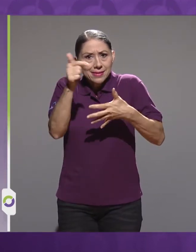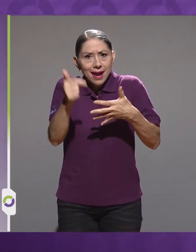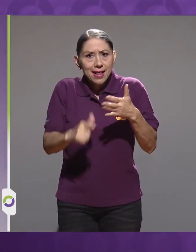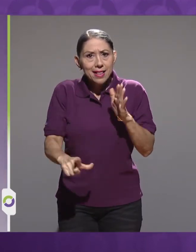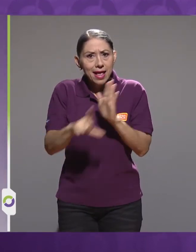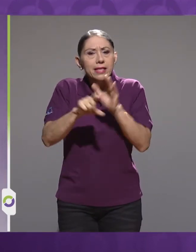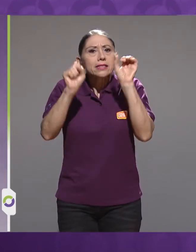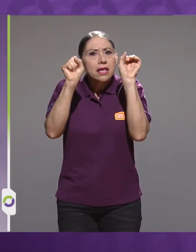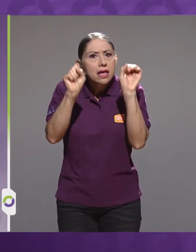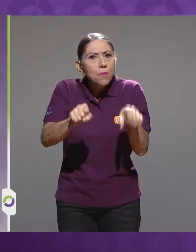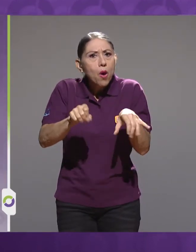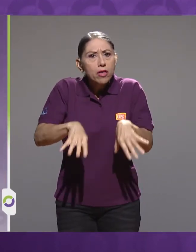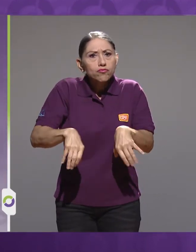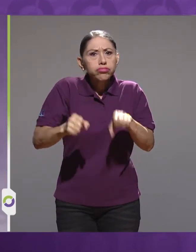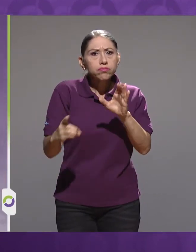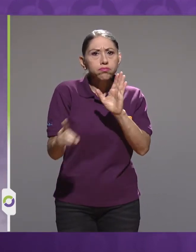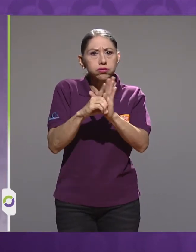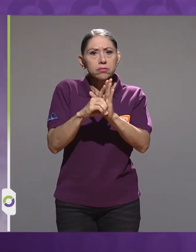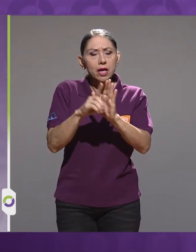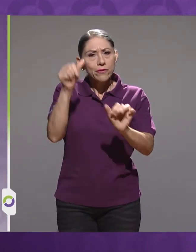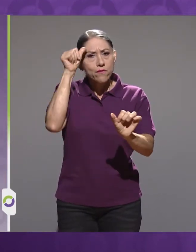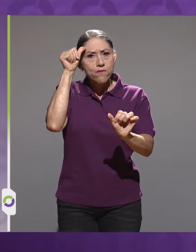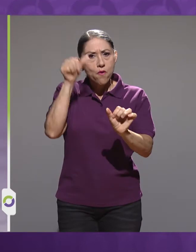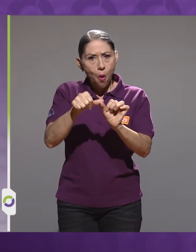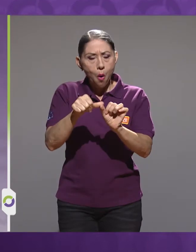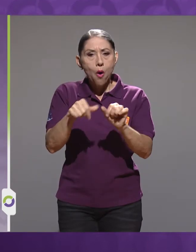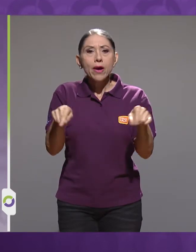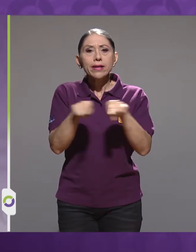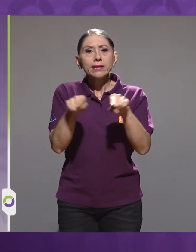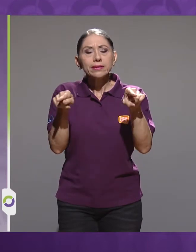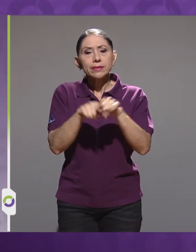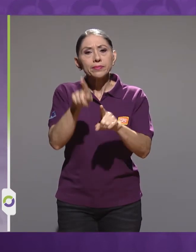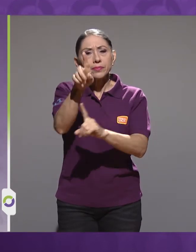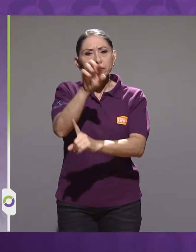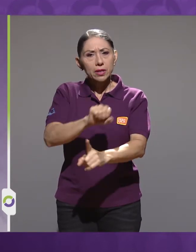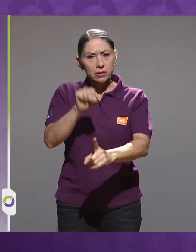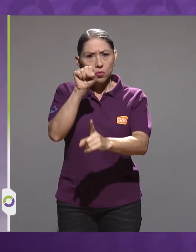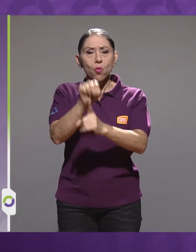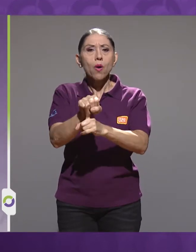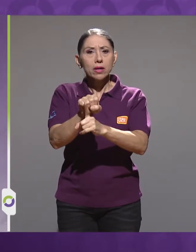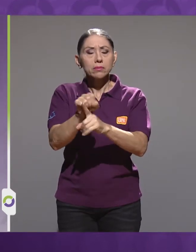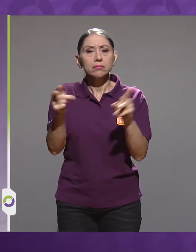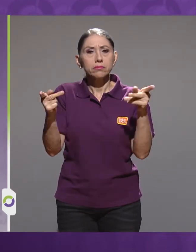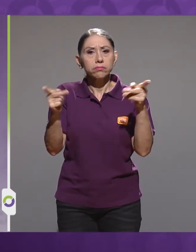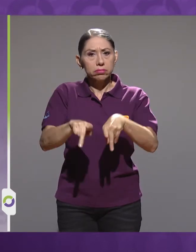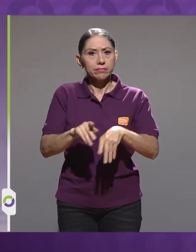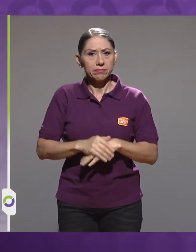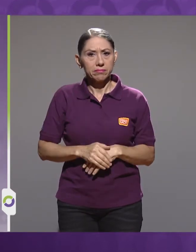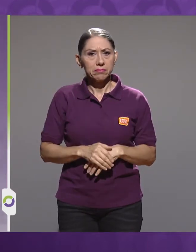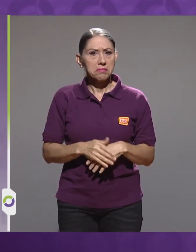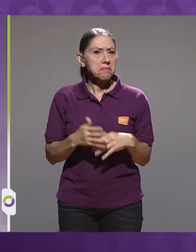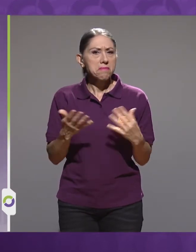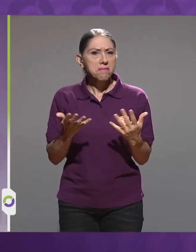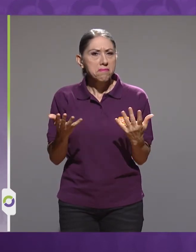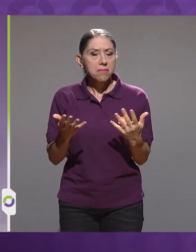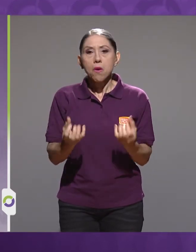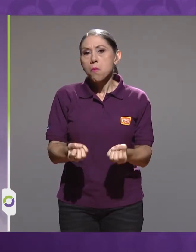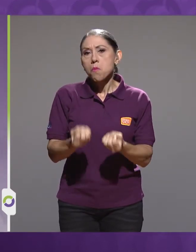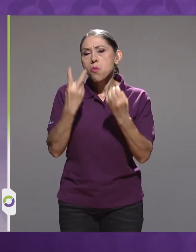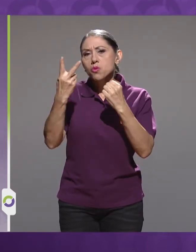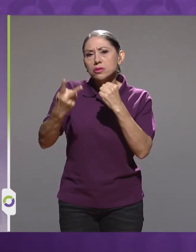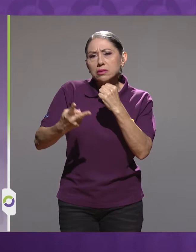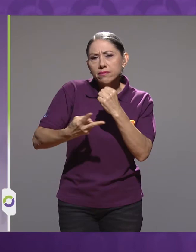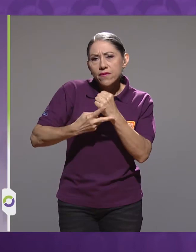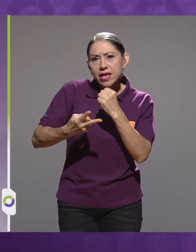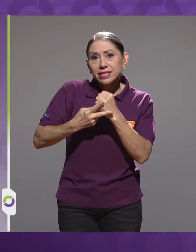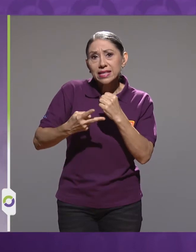accionar. Porque en este caso, recordemos que además hay una situación que se presenta, y es que muchas veces las